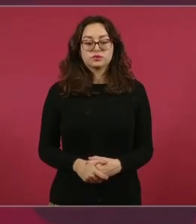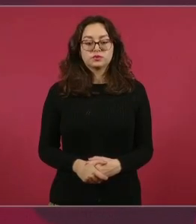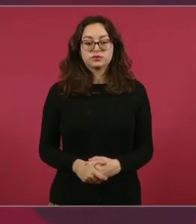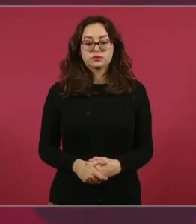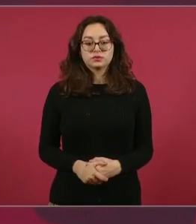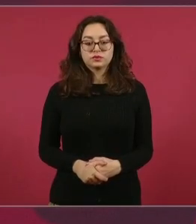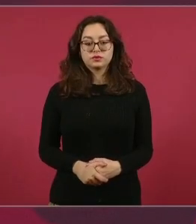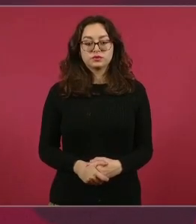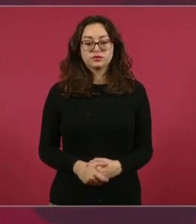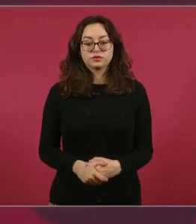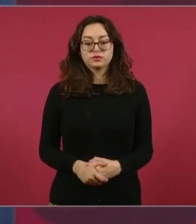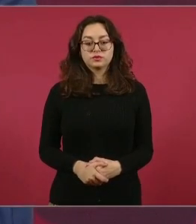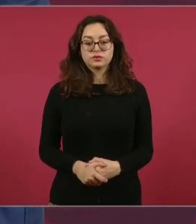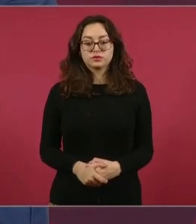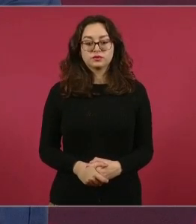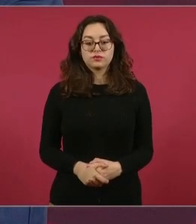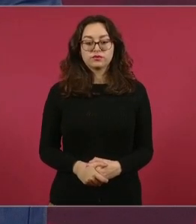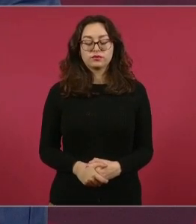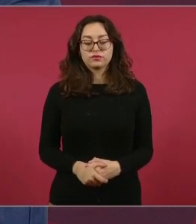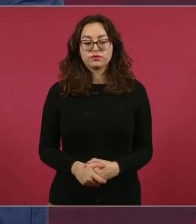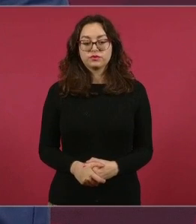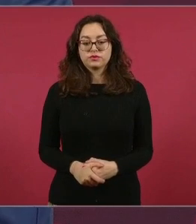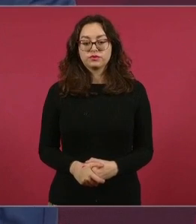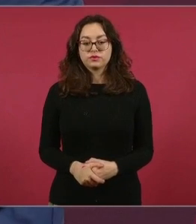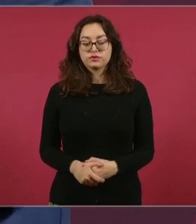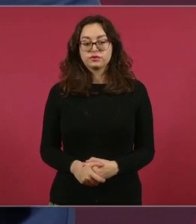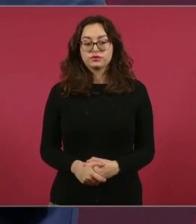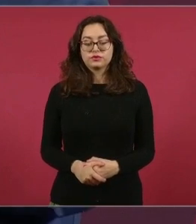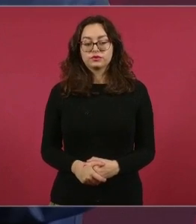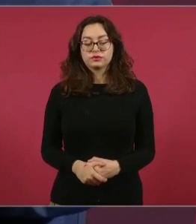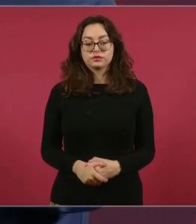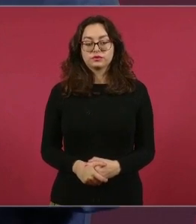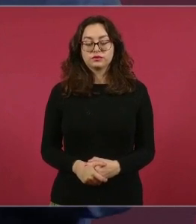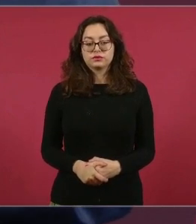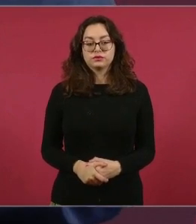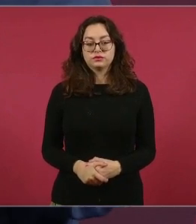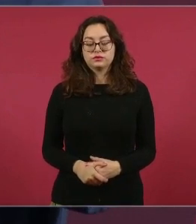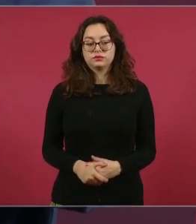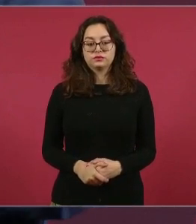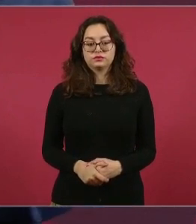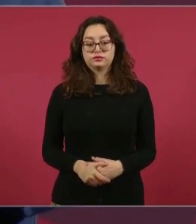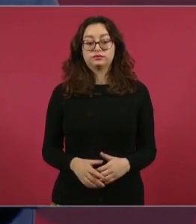si se tratara de un enfrentamiento